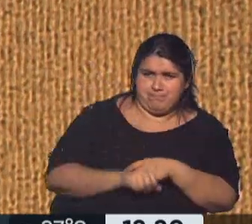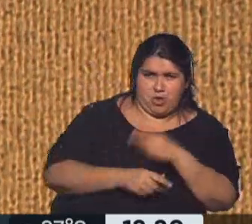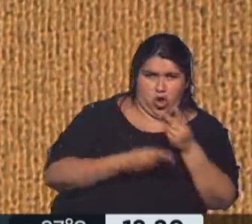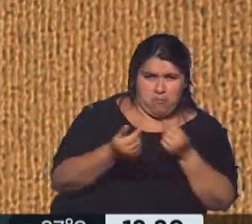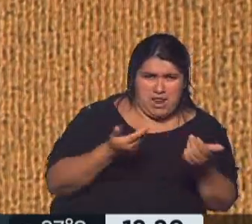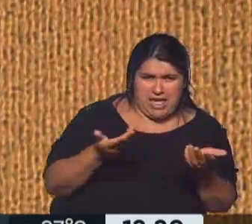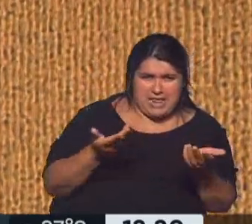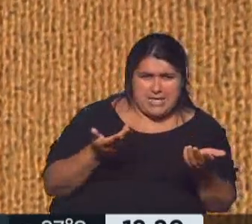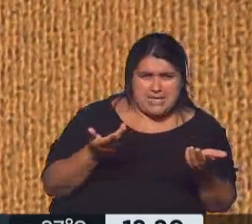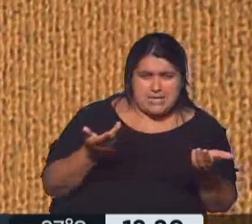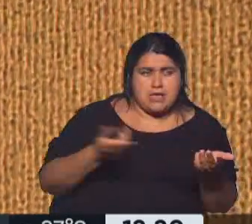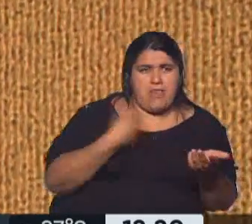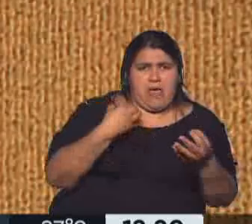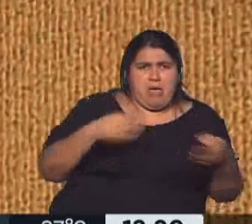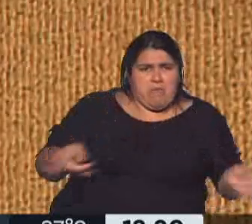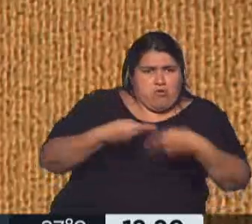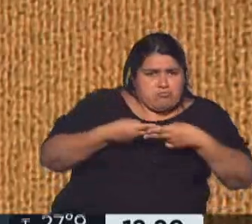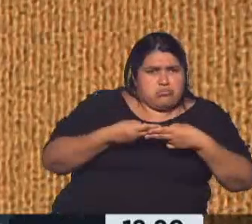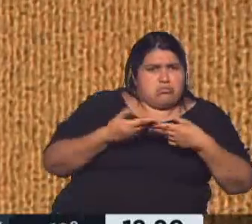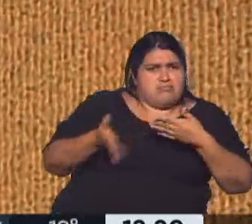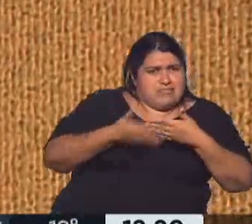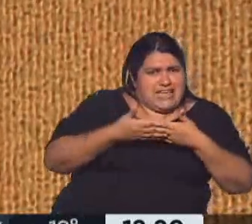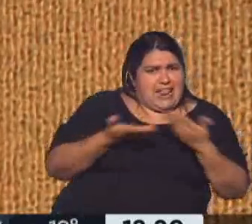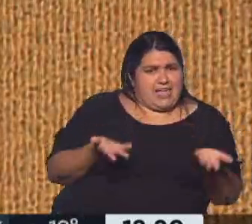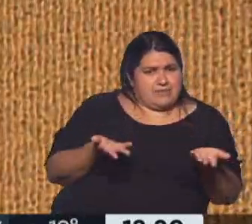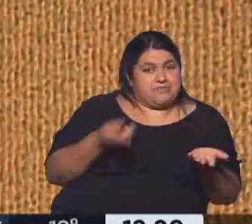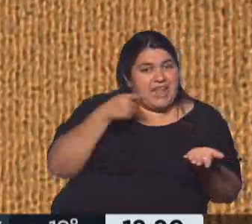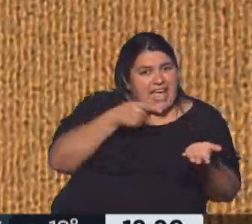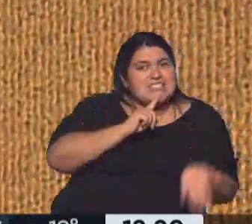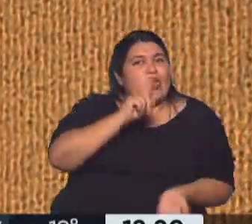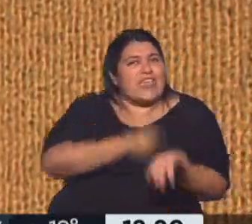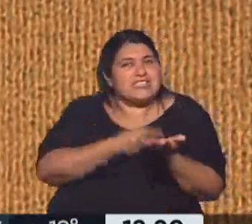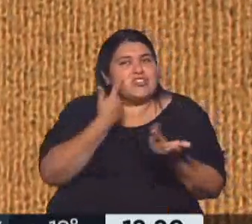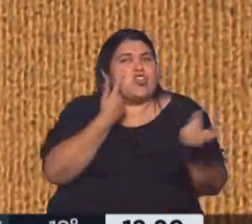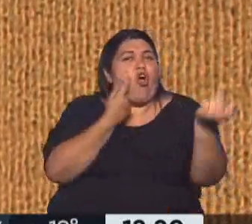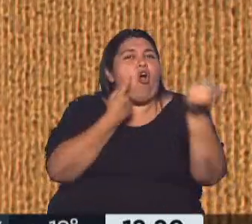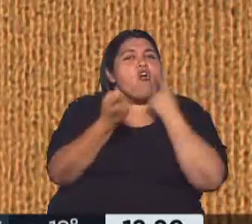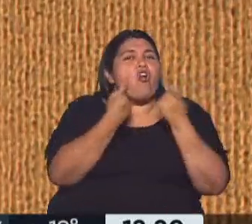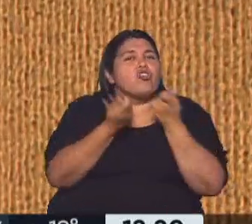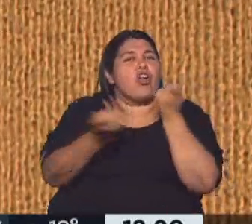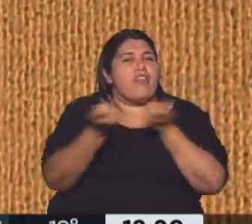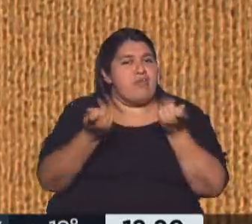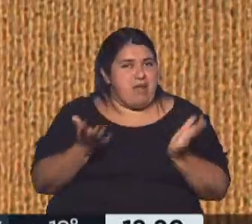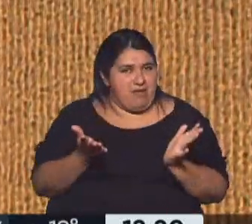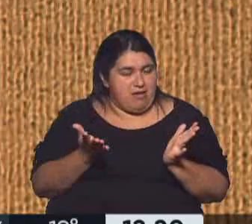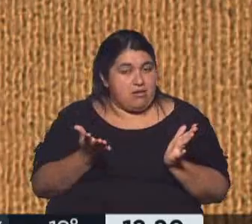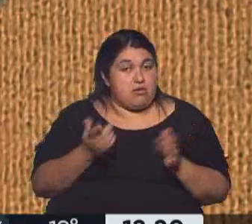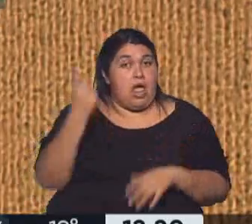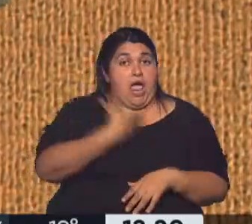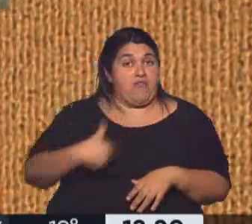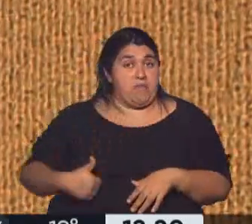dólares por mes? ¿Por qué no lo limitamos? ¿Por qué no hacemos algo más razonable? Esas son las medidas de controles de cambios que no se pusieron y que el FMI